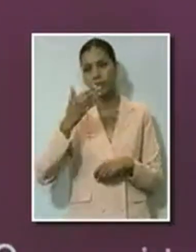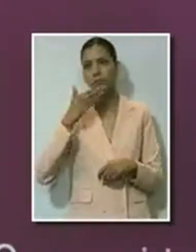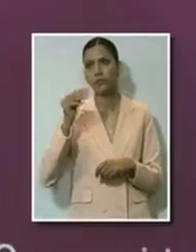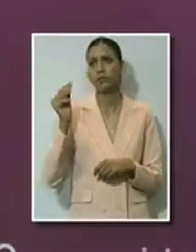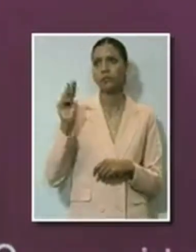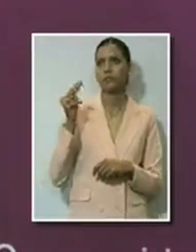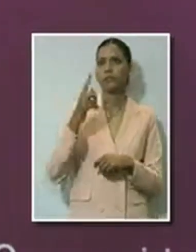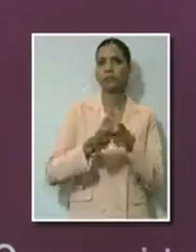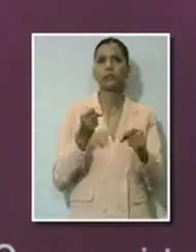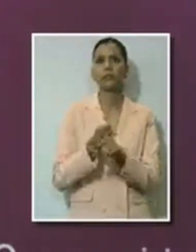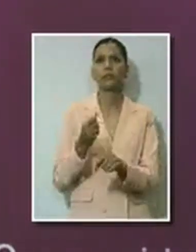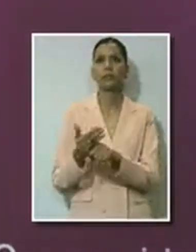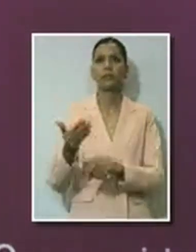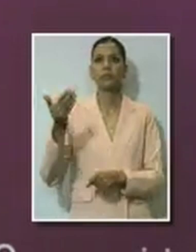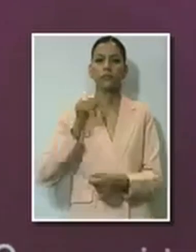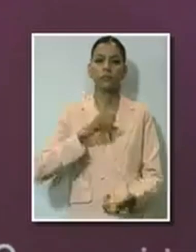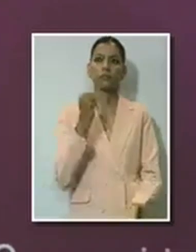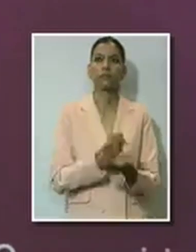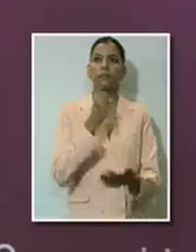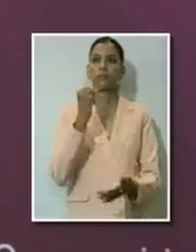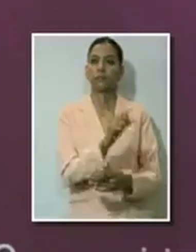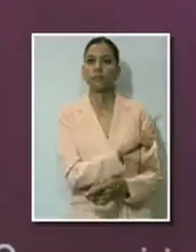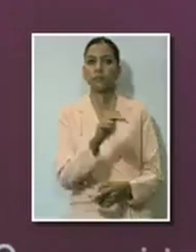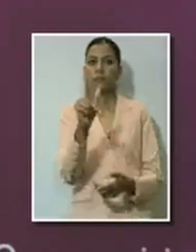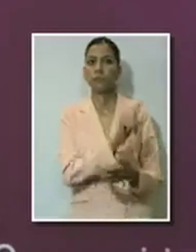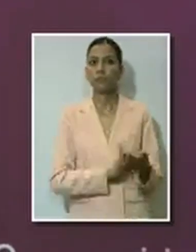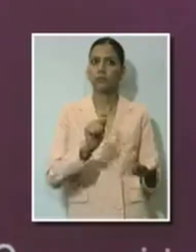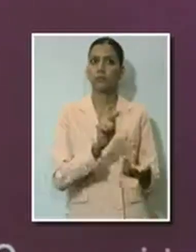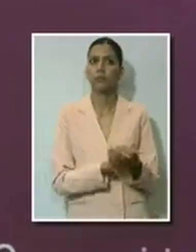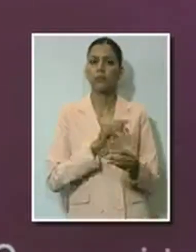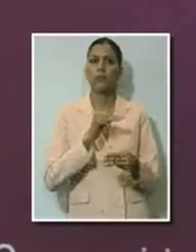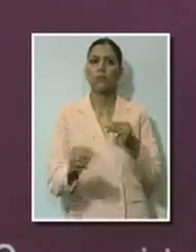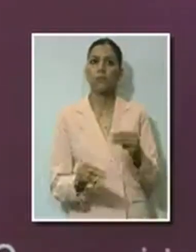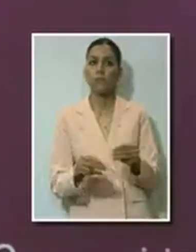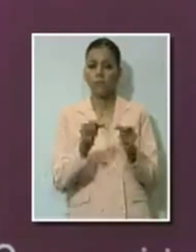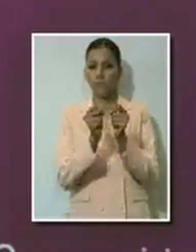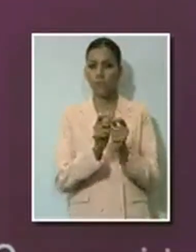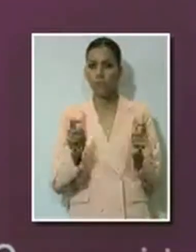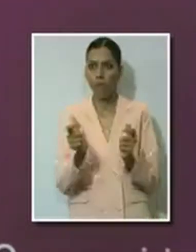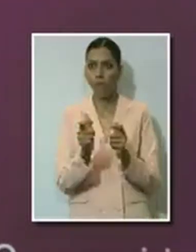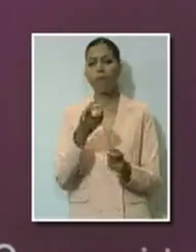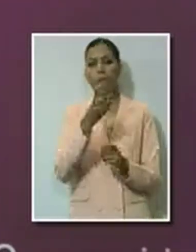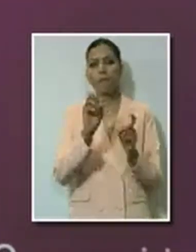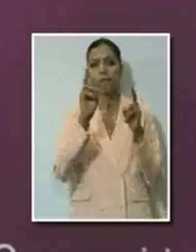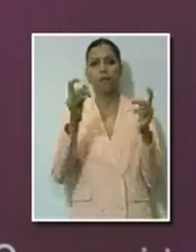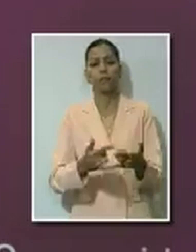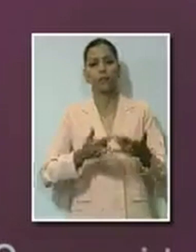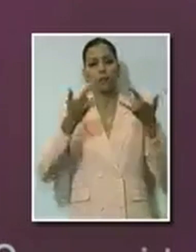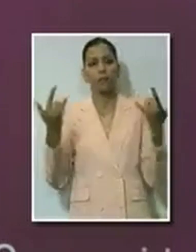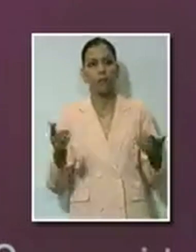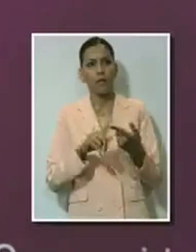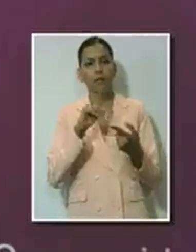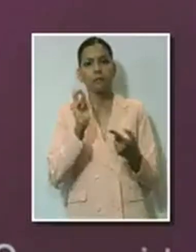un control sobre las unidades que circulan en ciudades como Morelia y Uruapan, pues los vehículos deberán portar un engomado especial que